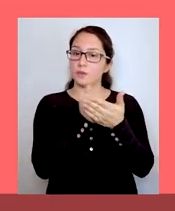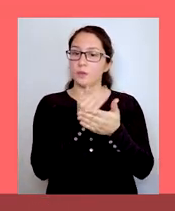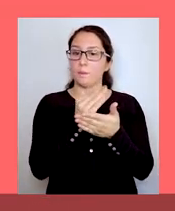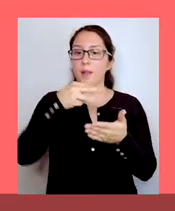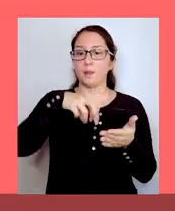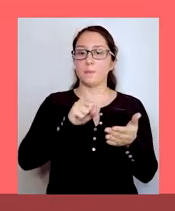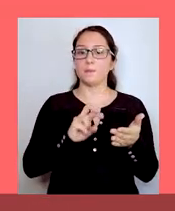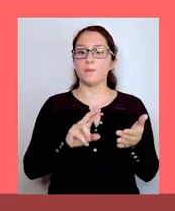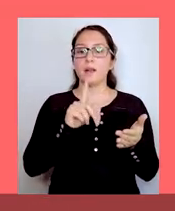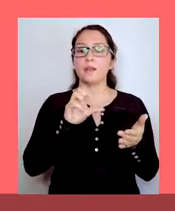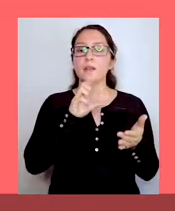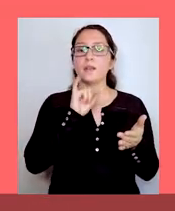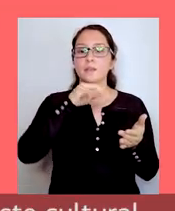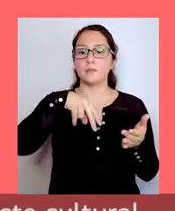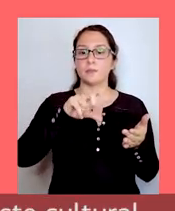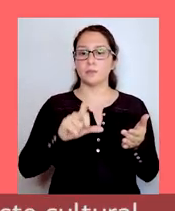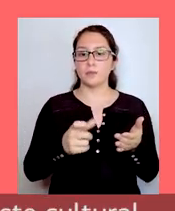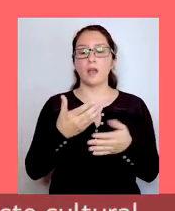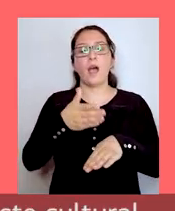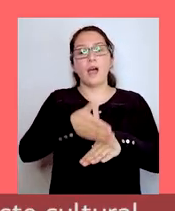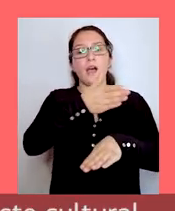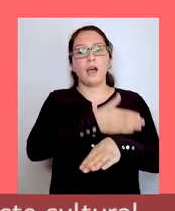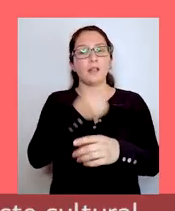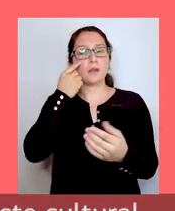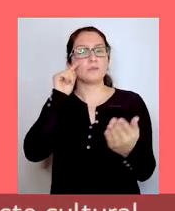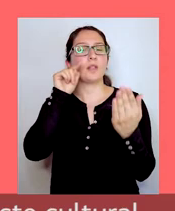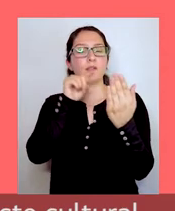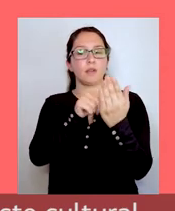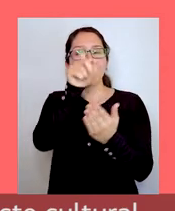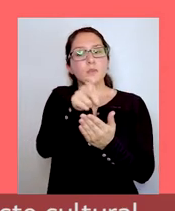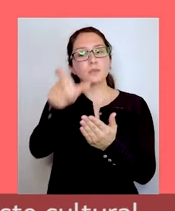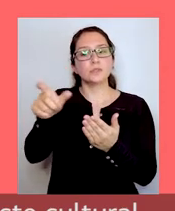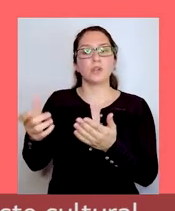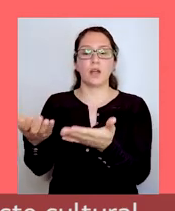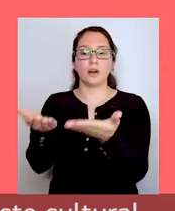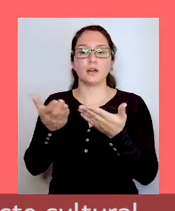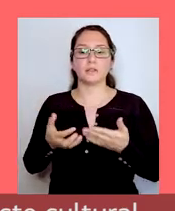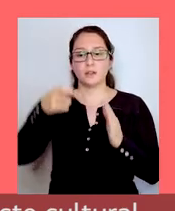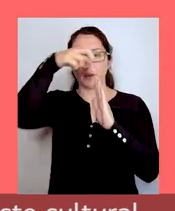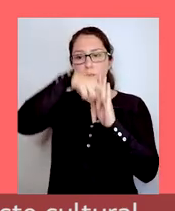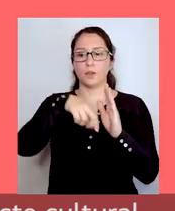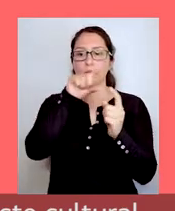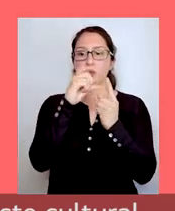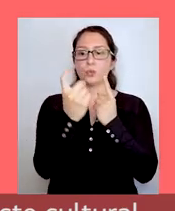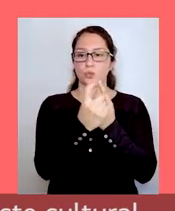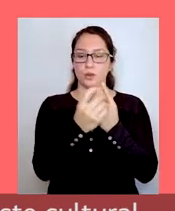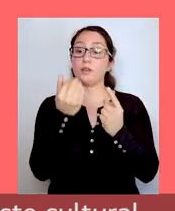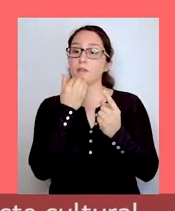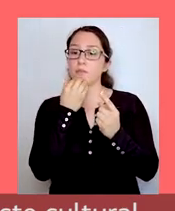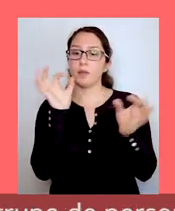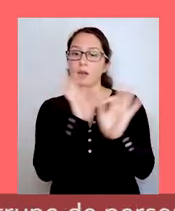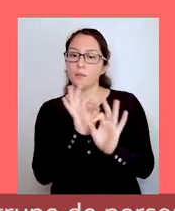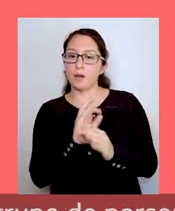Para desarrollar una estrategia de marketing, debes identificar el perfil de potenciales usuarios o beneficiarios de tu proyecto